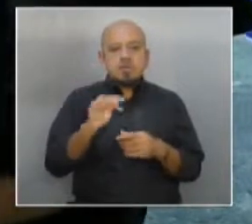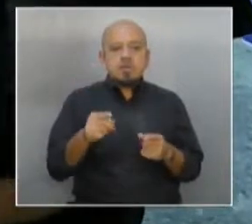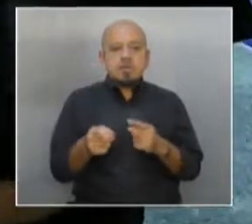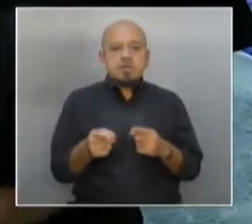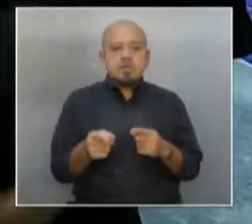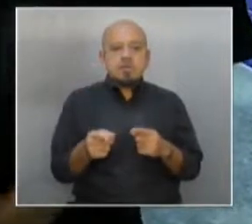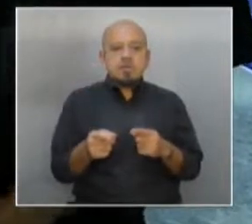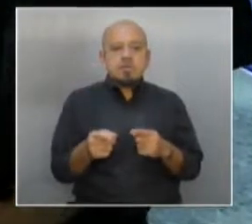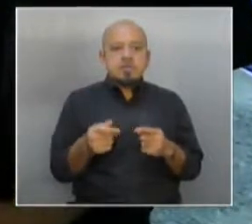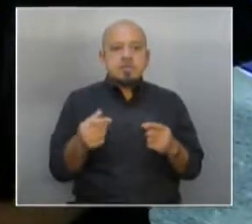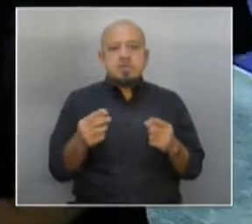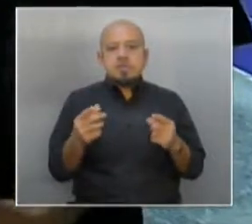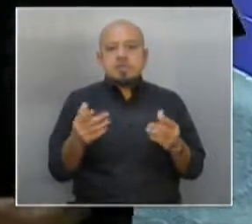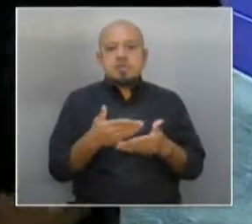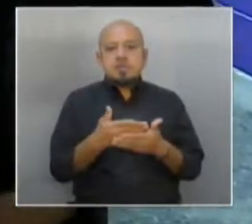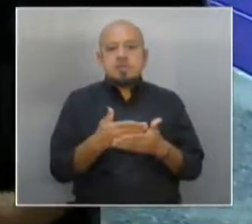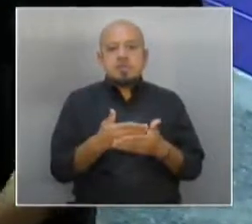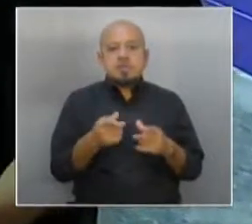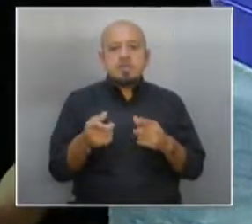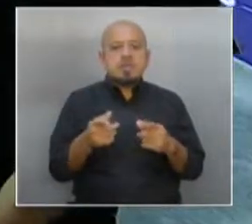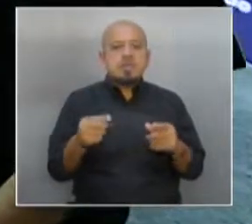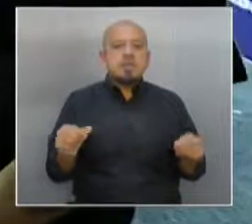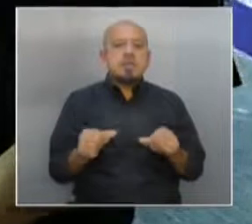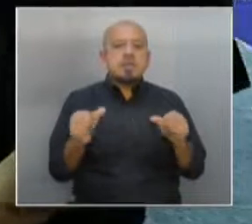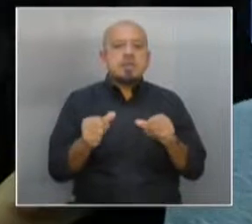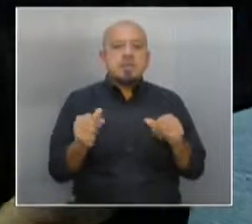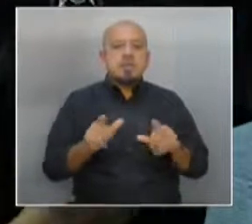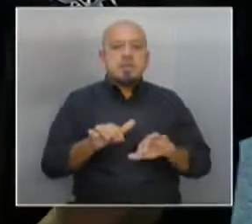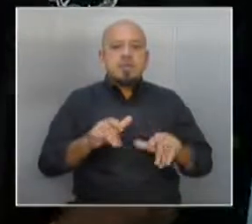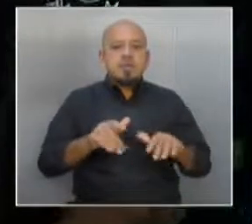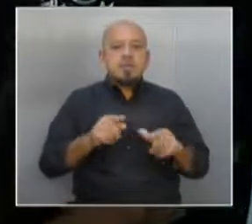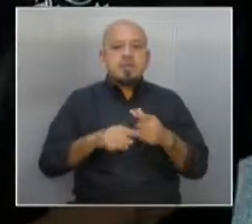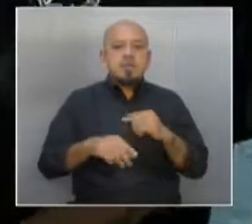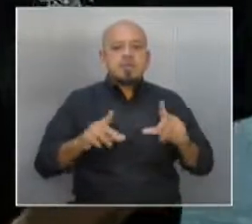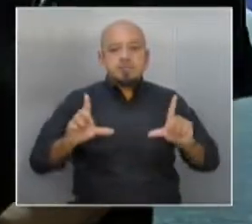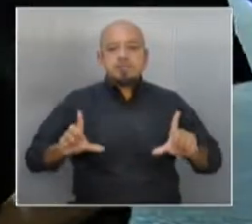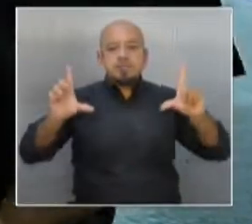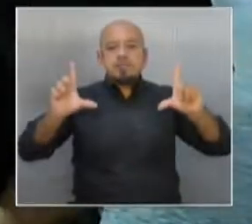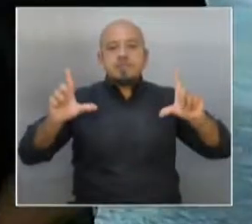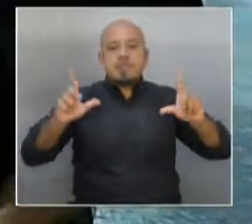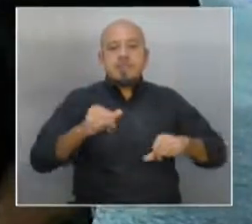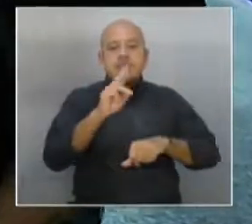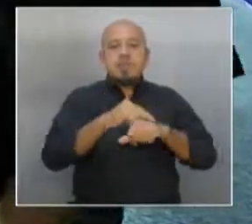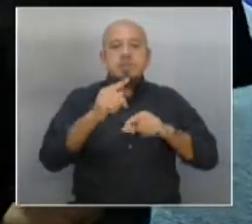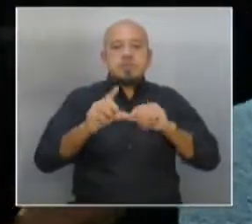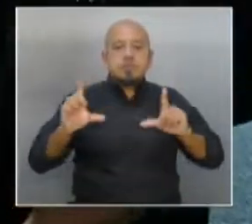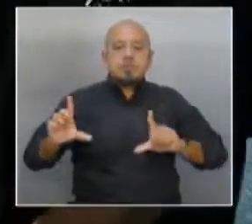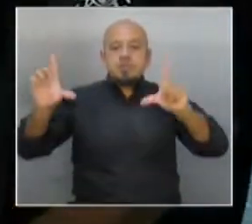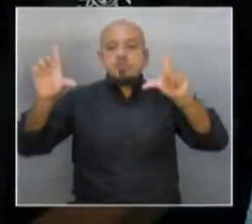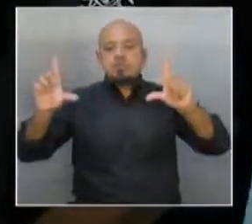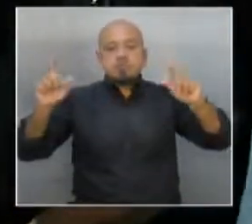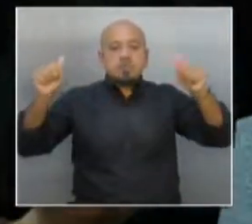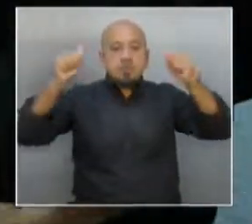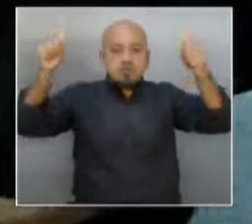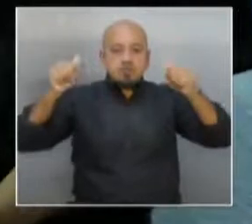modo la expresión que se presenta es la de activismo gráfico, ¿no? A través de la cartelería, usar los carteles, las pancartas